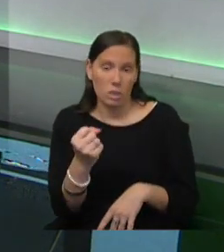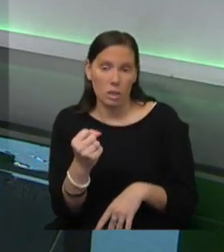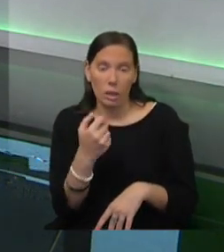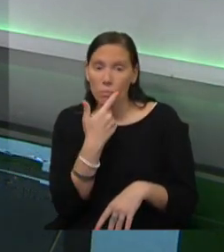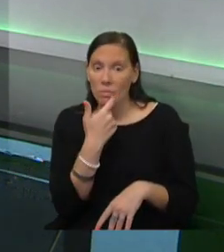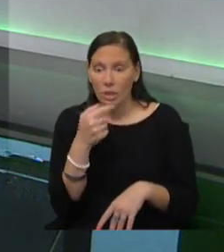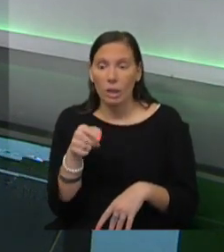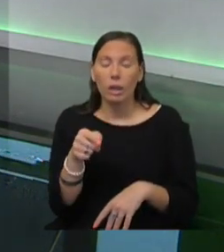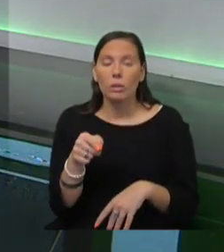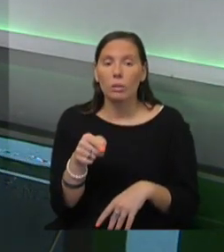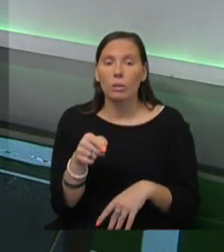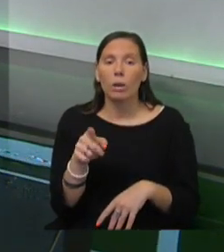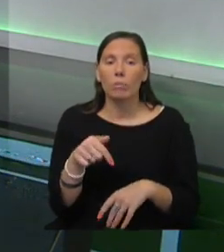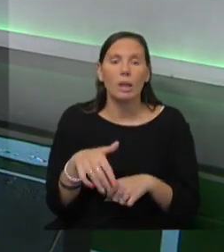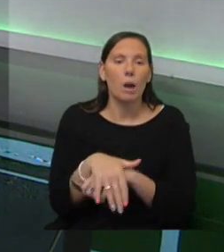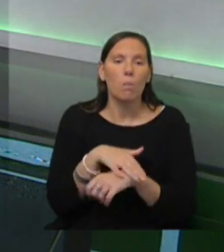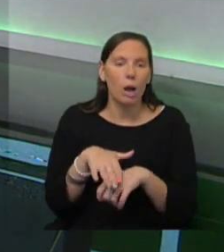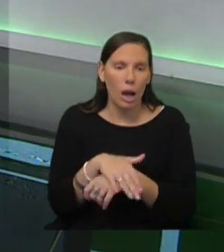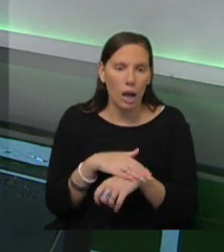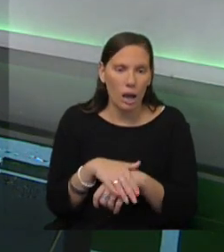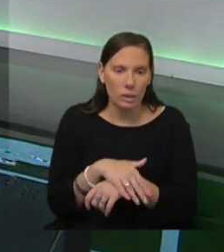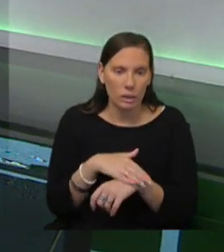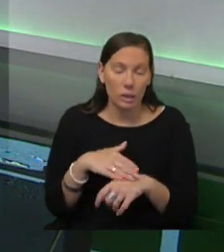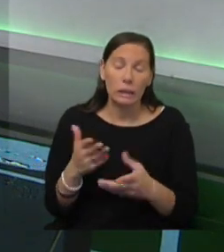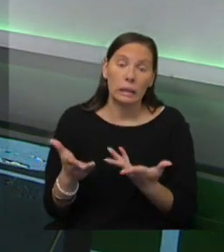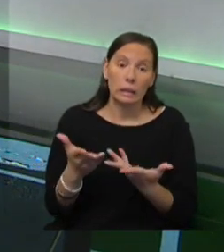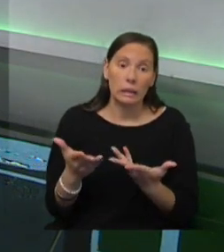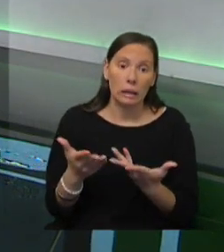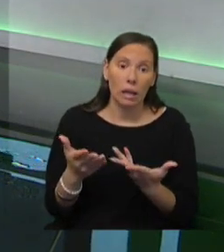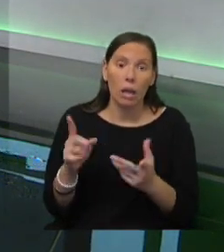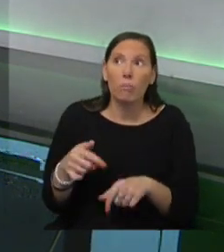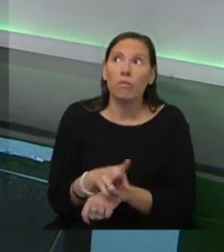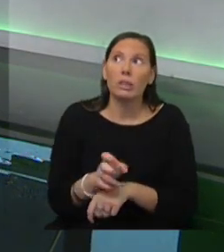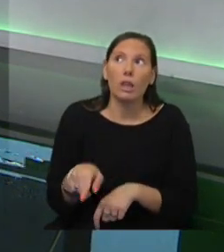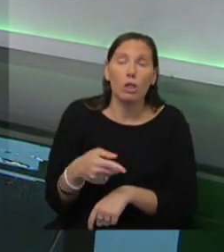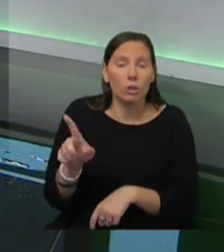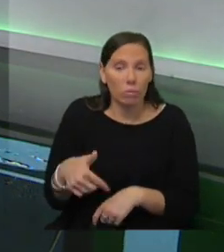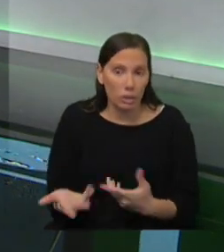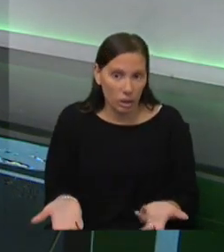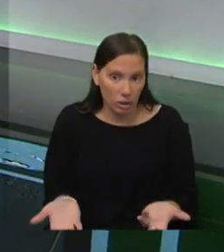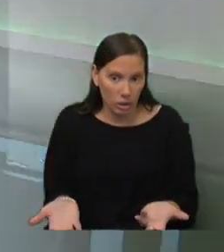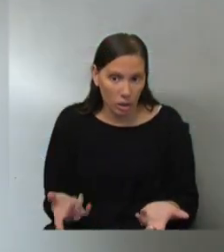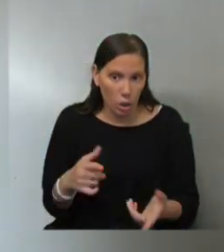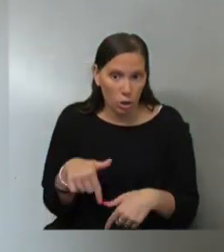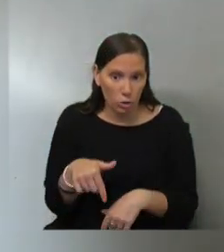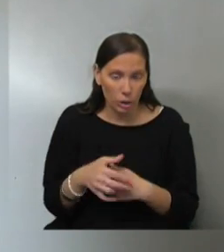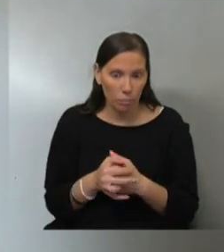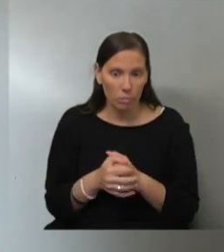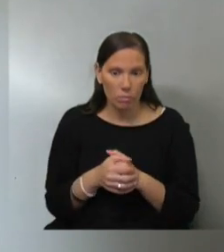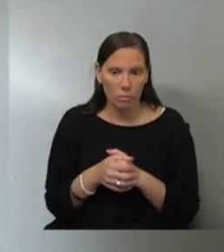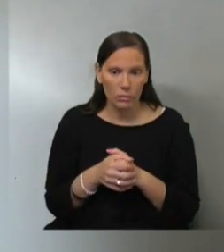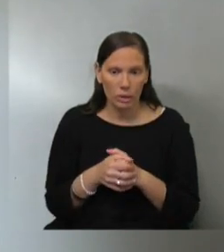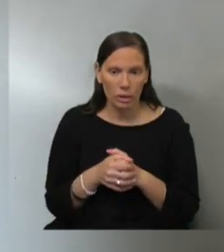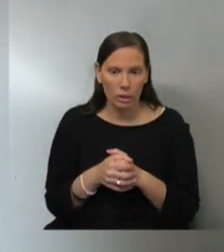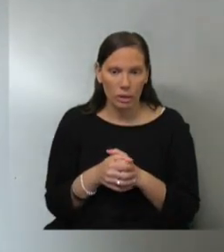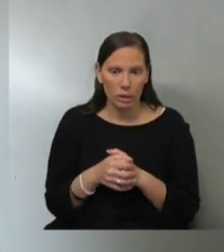que como decíamos tiene esa base que el misterio es bueno A dónde aparece la física claro la Me parece